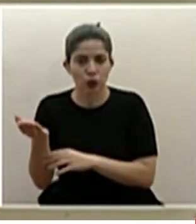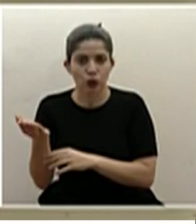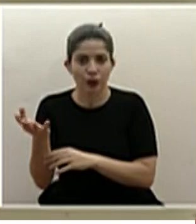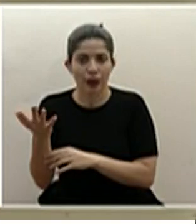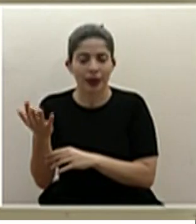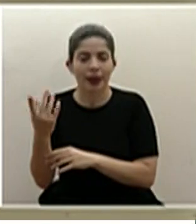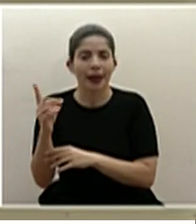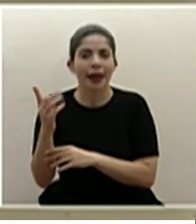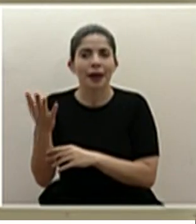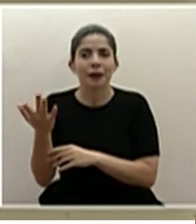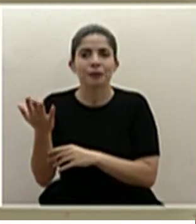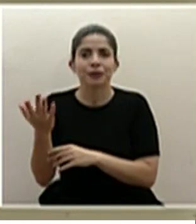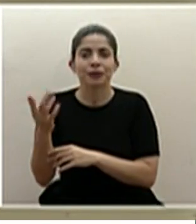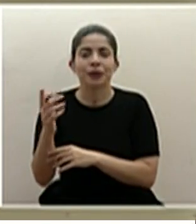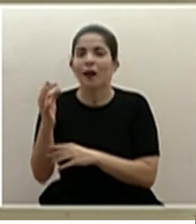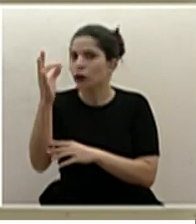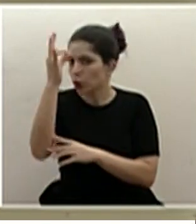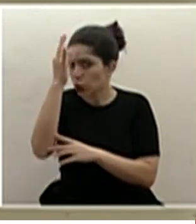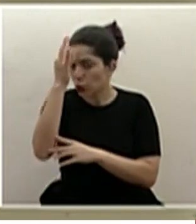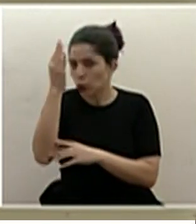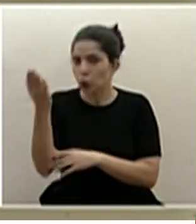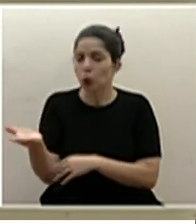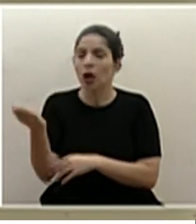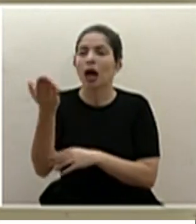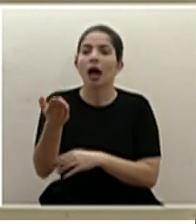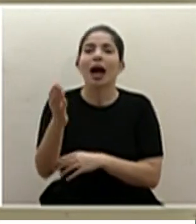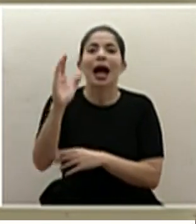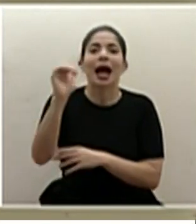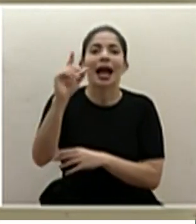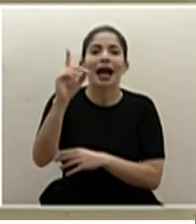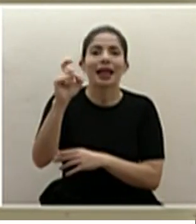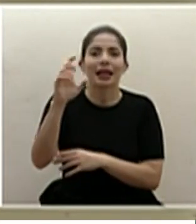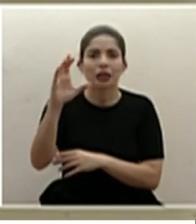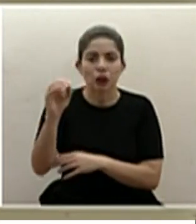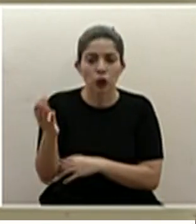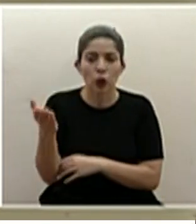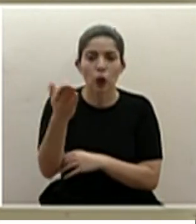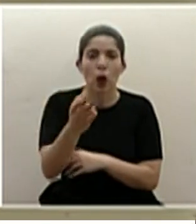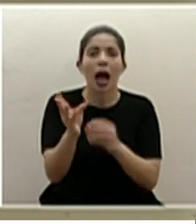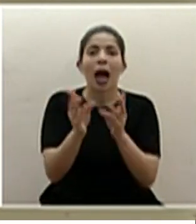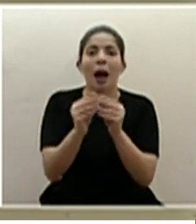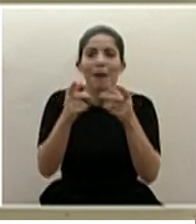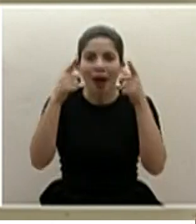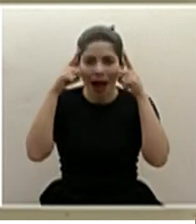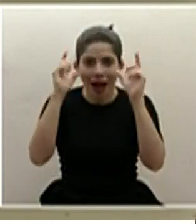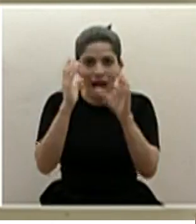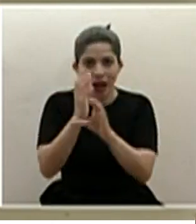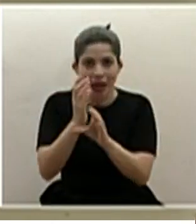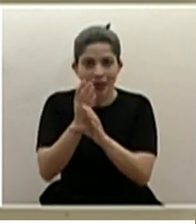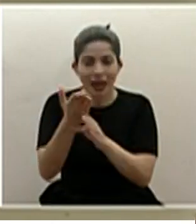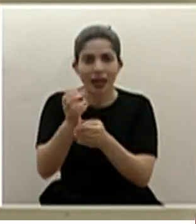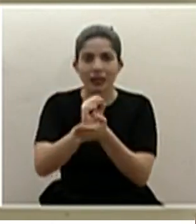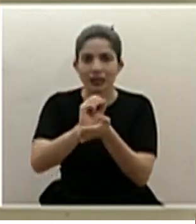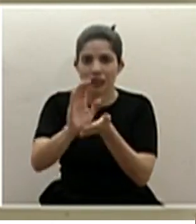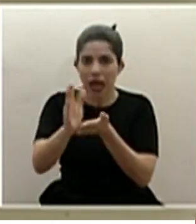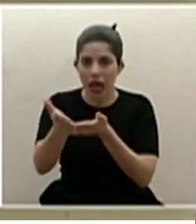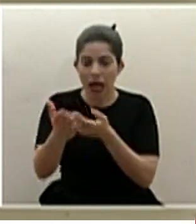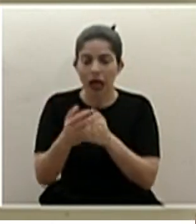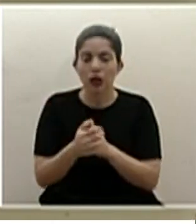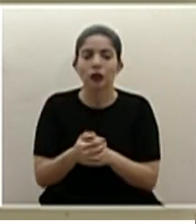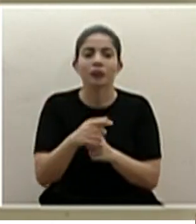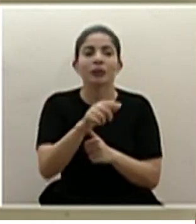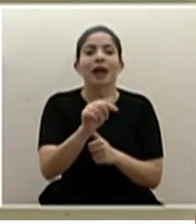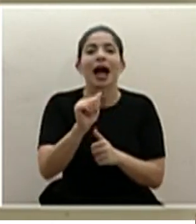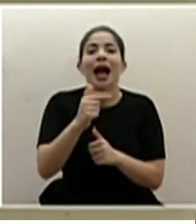de La Fortuna, con Cadexco, con la Cámara de Ganaderos de San Carlos, con